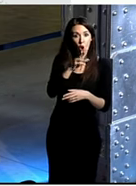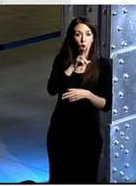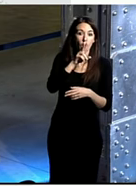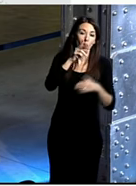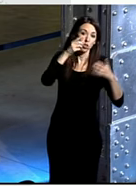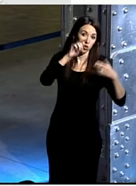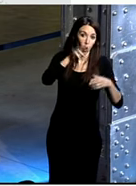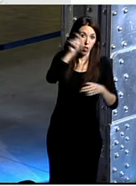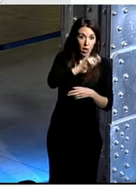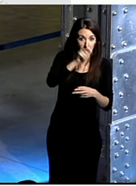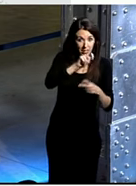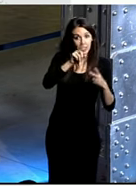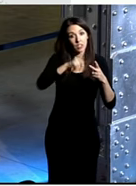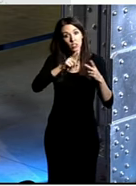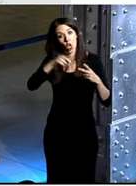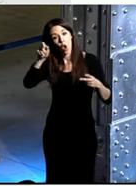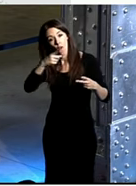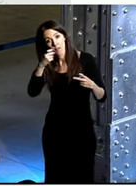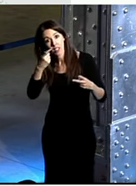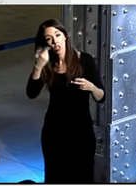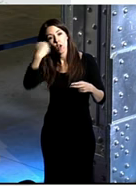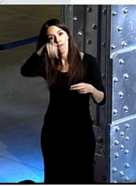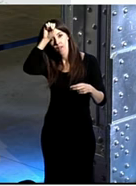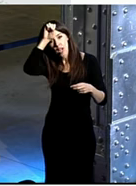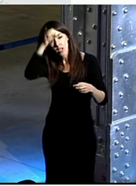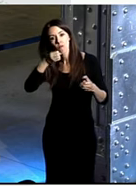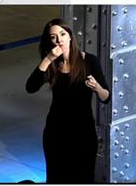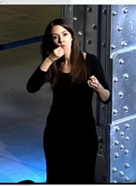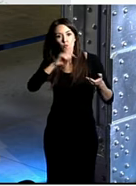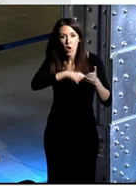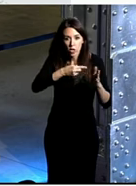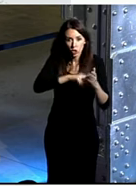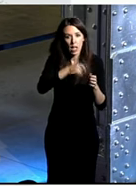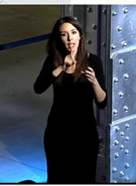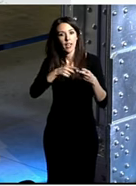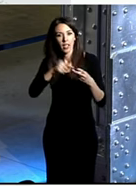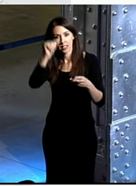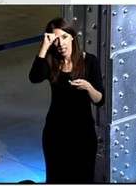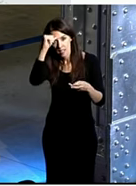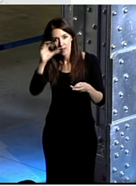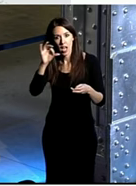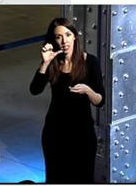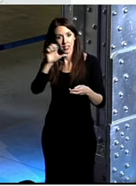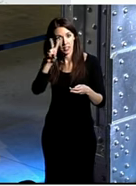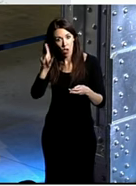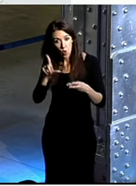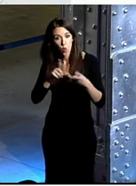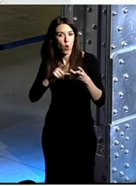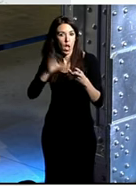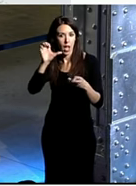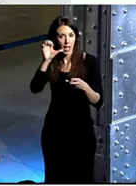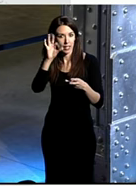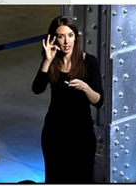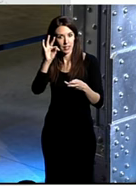los 6 semestres sucesivos se cursan en Berlín, en Buenos Aires, en la India, en Seúl, en Istambul y en